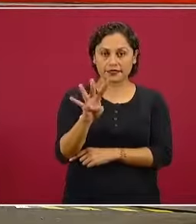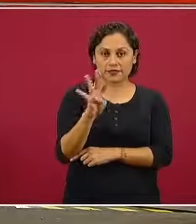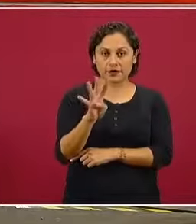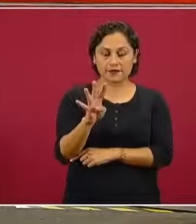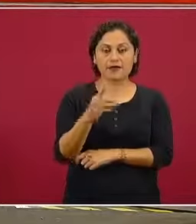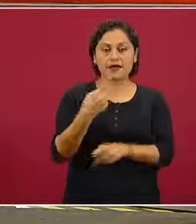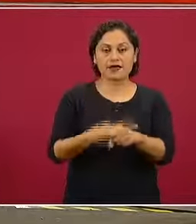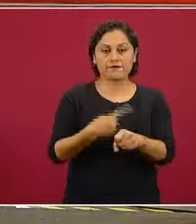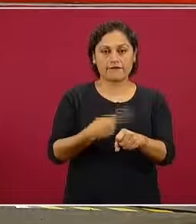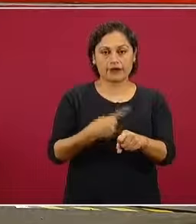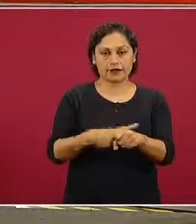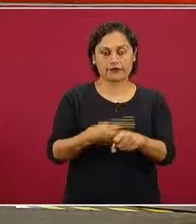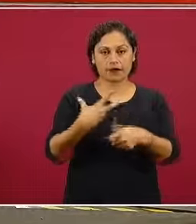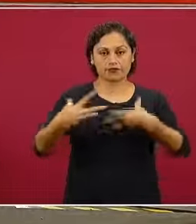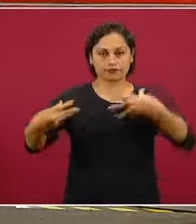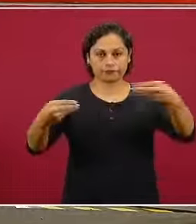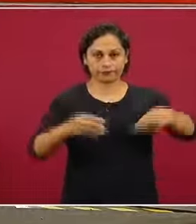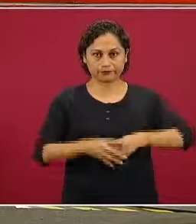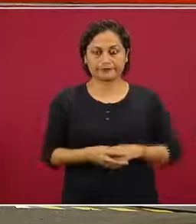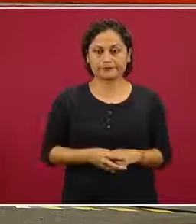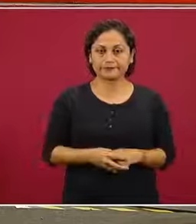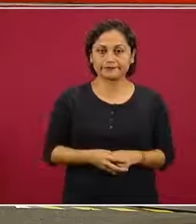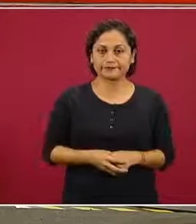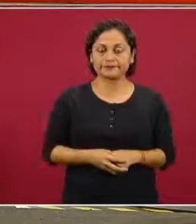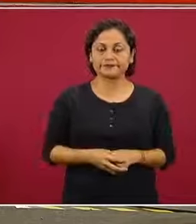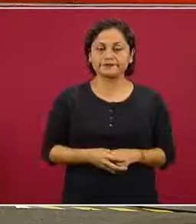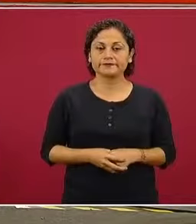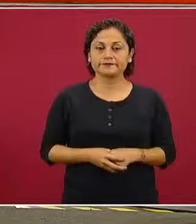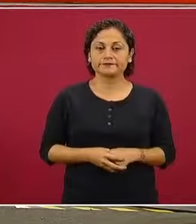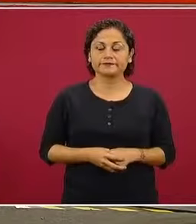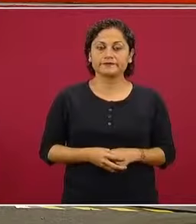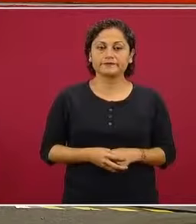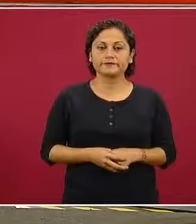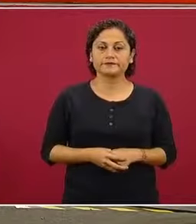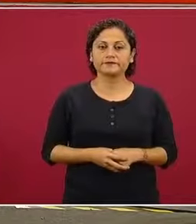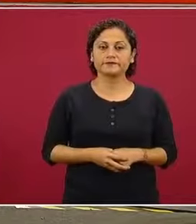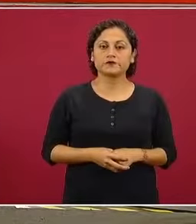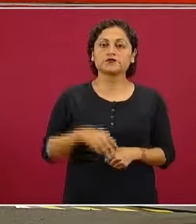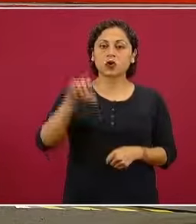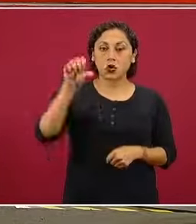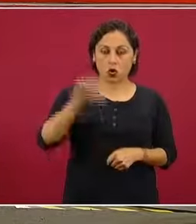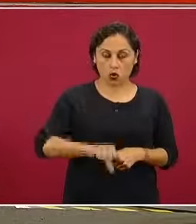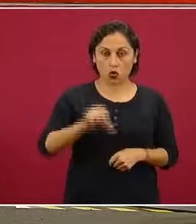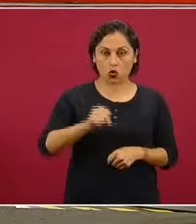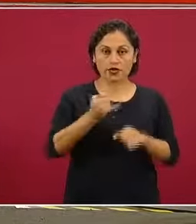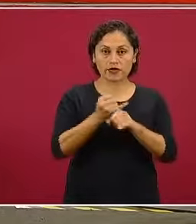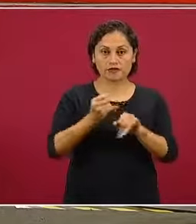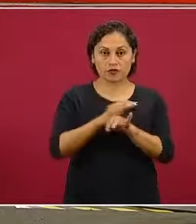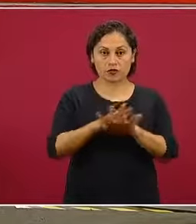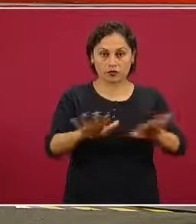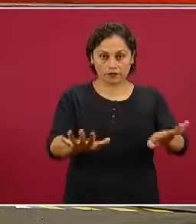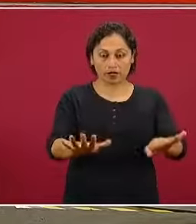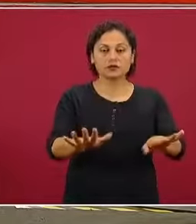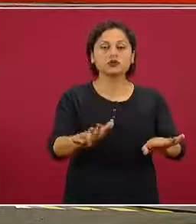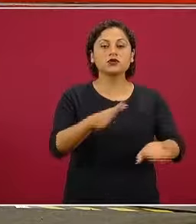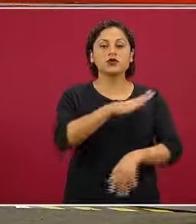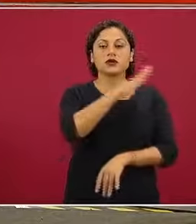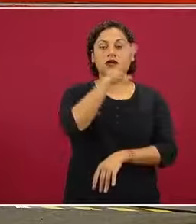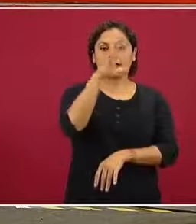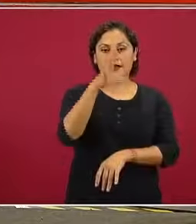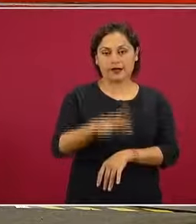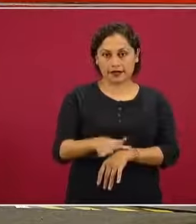coronavirus SARS-CoV-2. Hoy tenemos tres componentes de la conferencia. El primero es el informe técnico